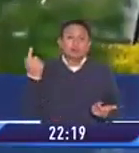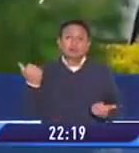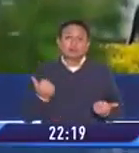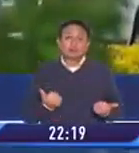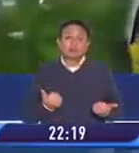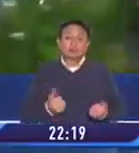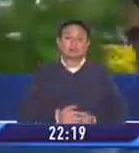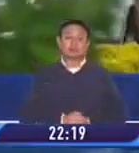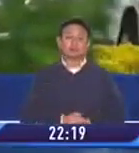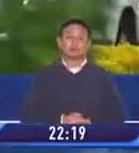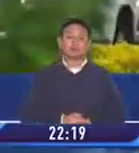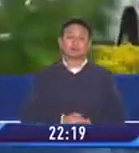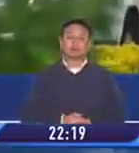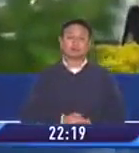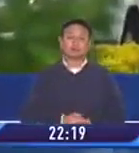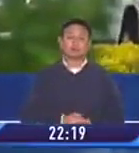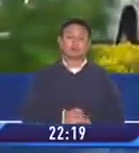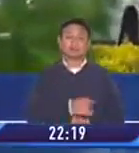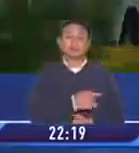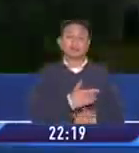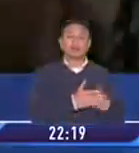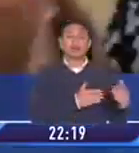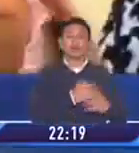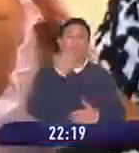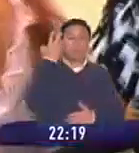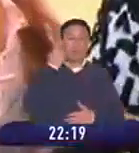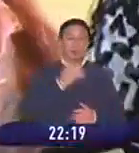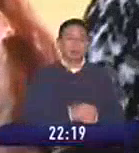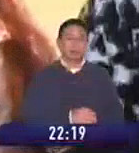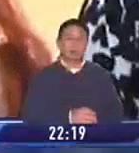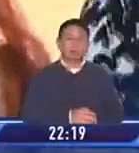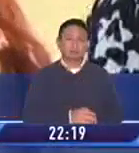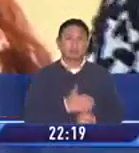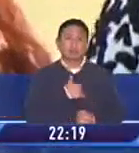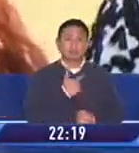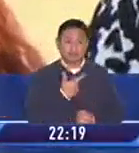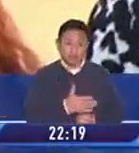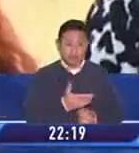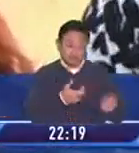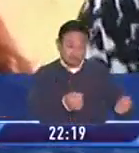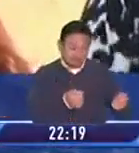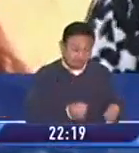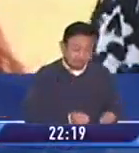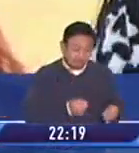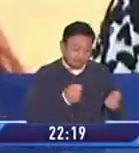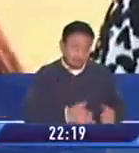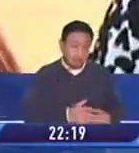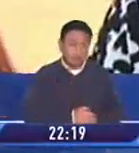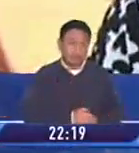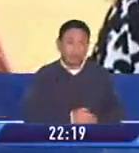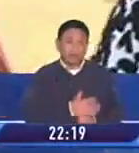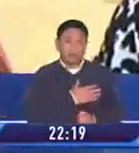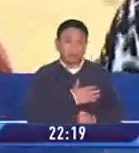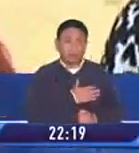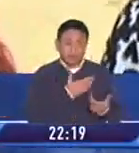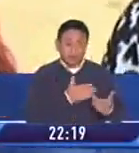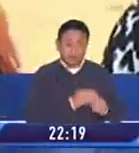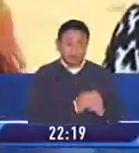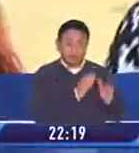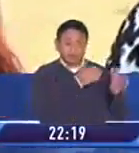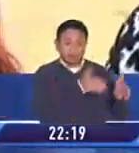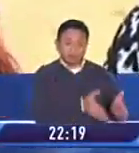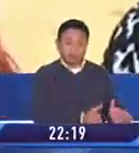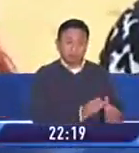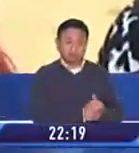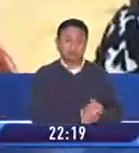a pesar de los días que ya pasaron. Nosotros queremos ya tenerlo, ya tenerlo con nosotros y ya darle